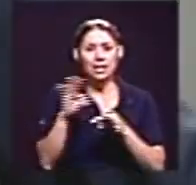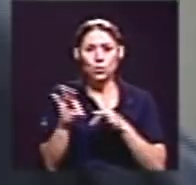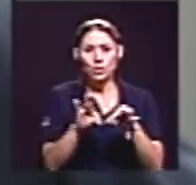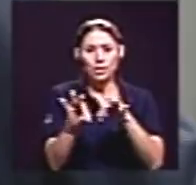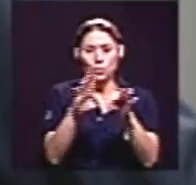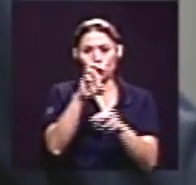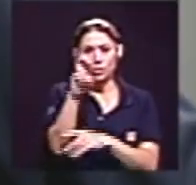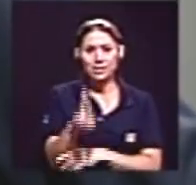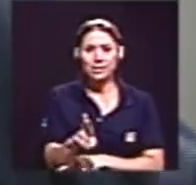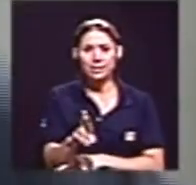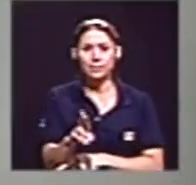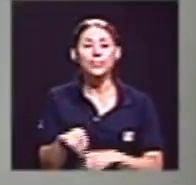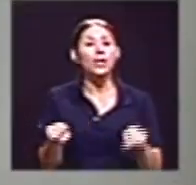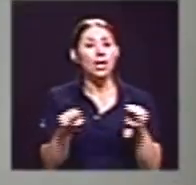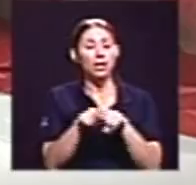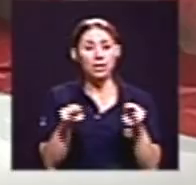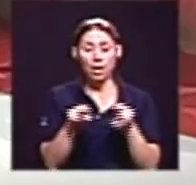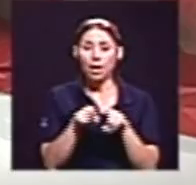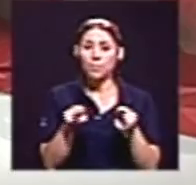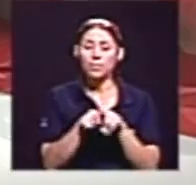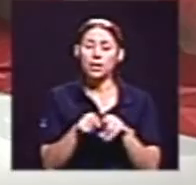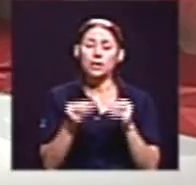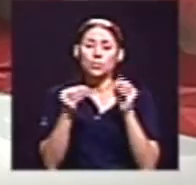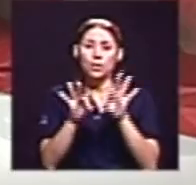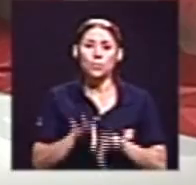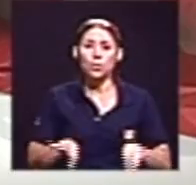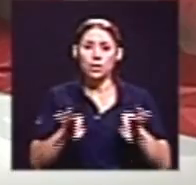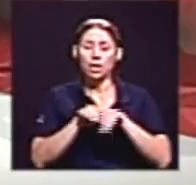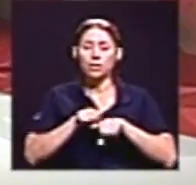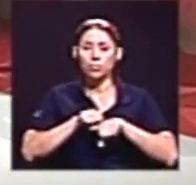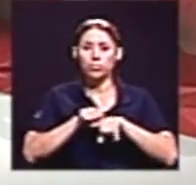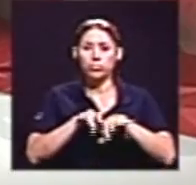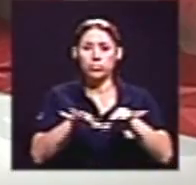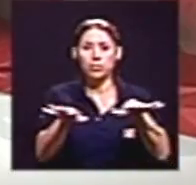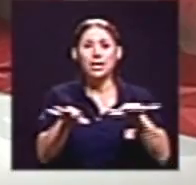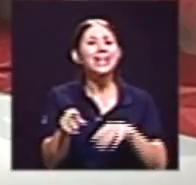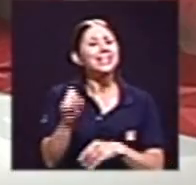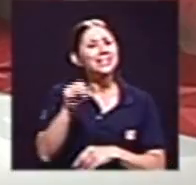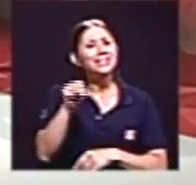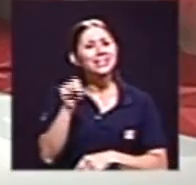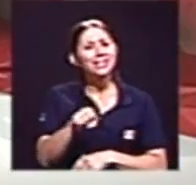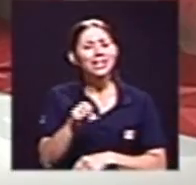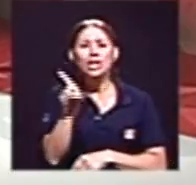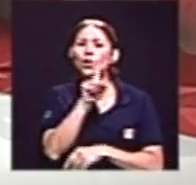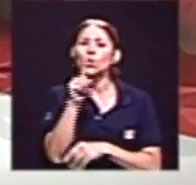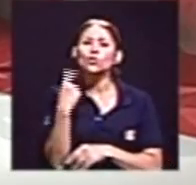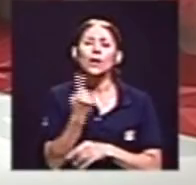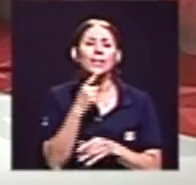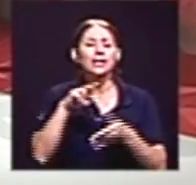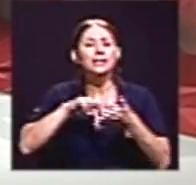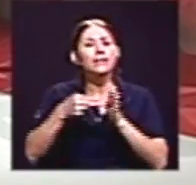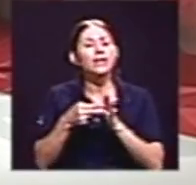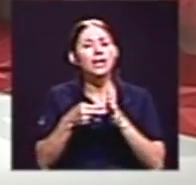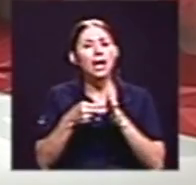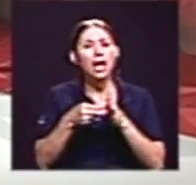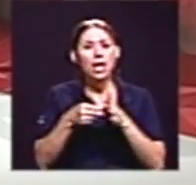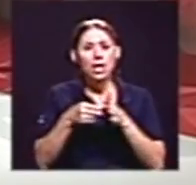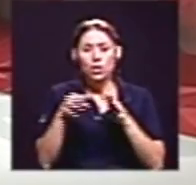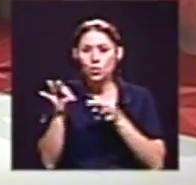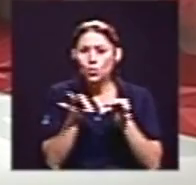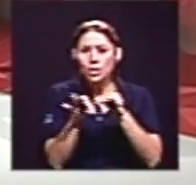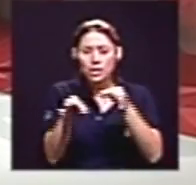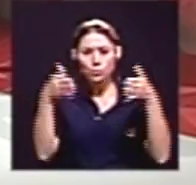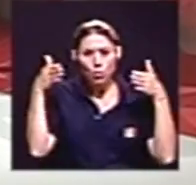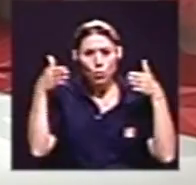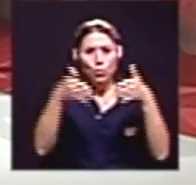entonces, llega a muchos lugares de la geografía, que eso es muy importante. Sí, no es un turismo de playa o de la ciudad de San José, es un turismo